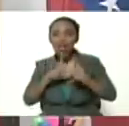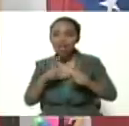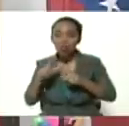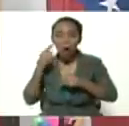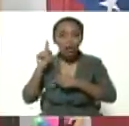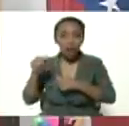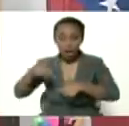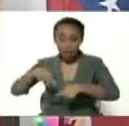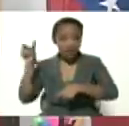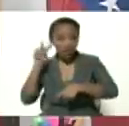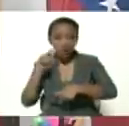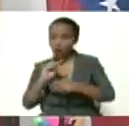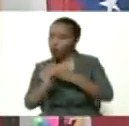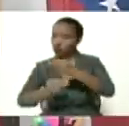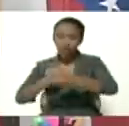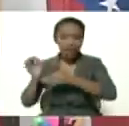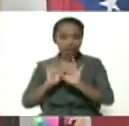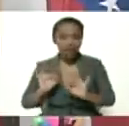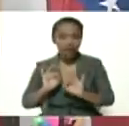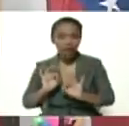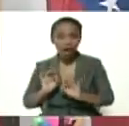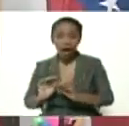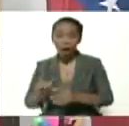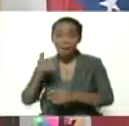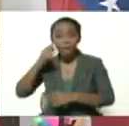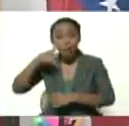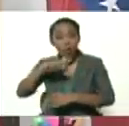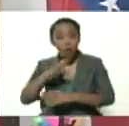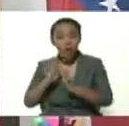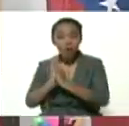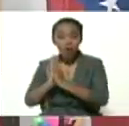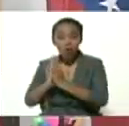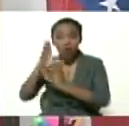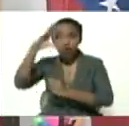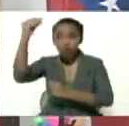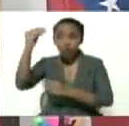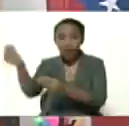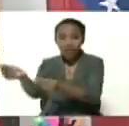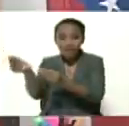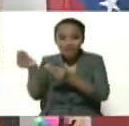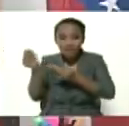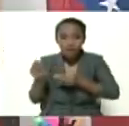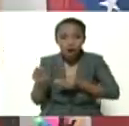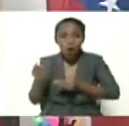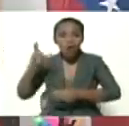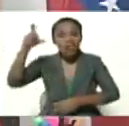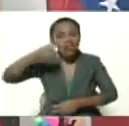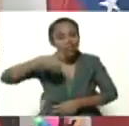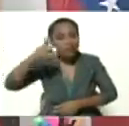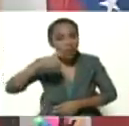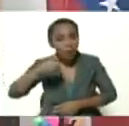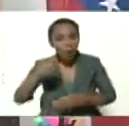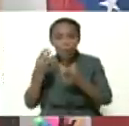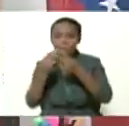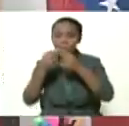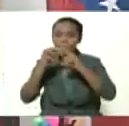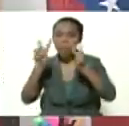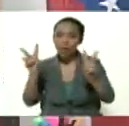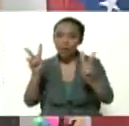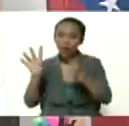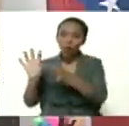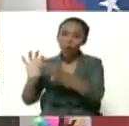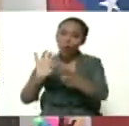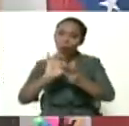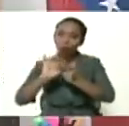el pueblo, con el favor de Dios, va a garantizar lo que necesitamos, la paz, la